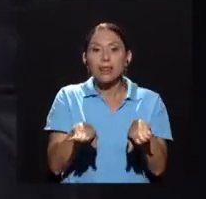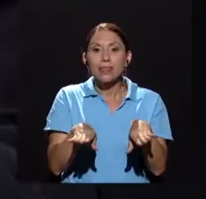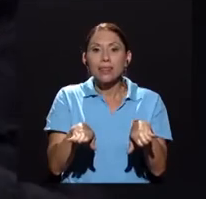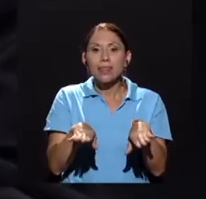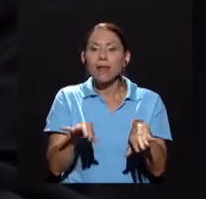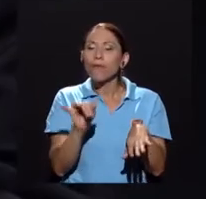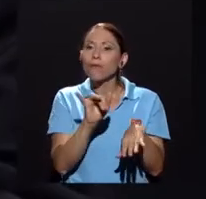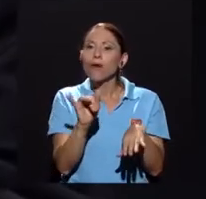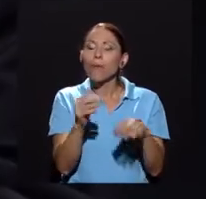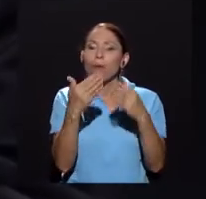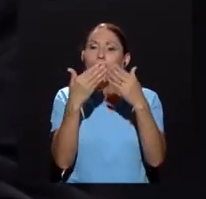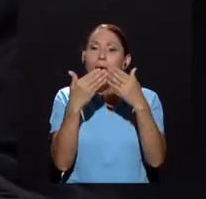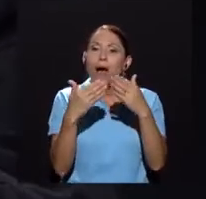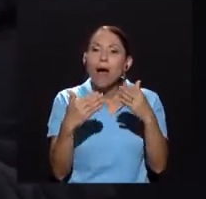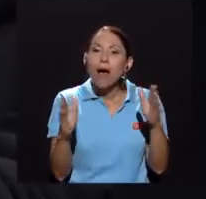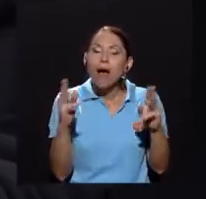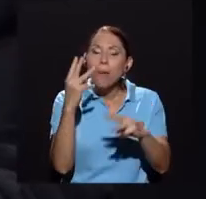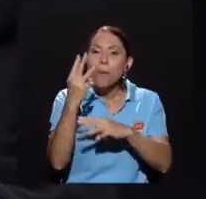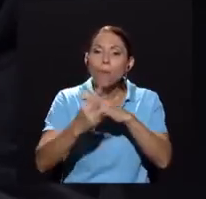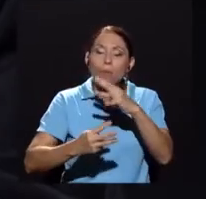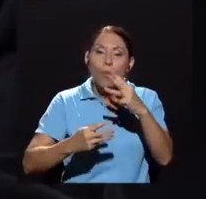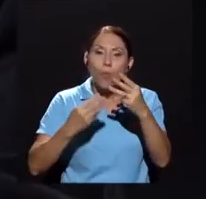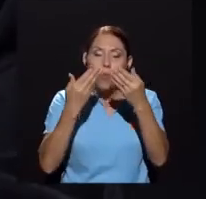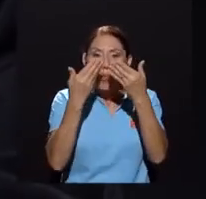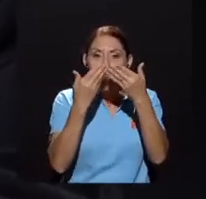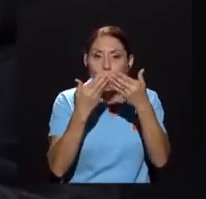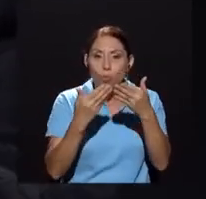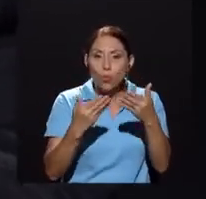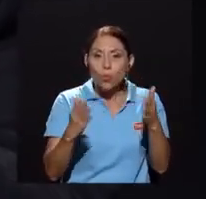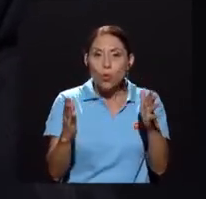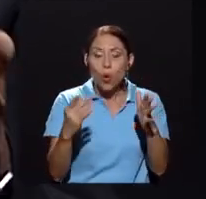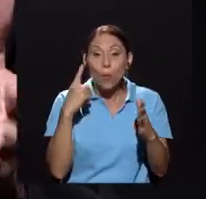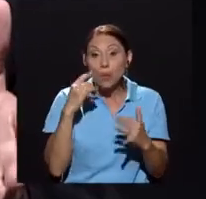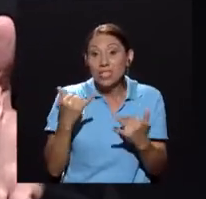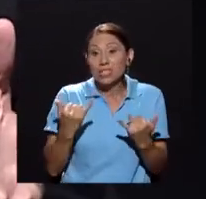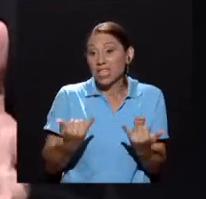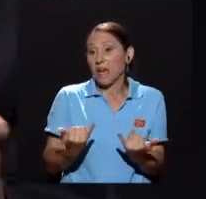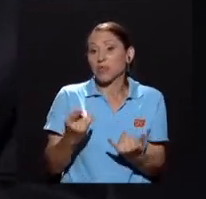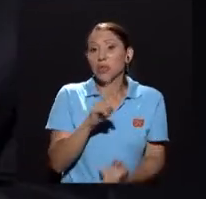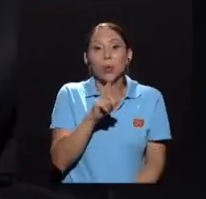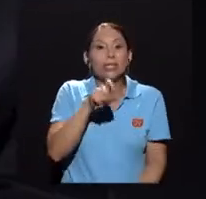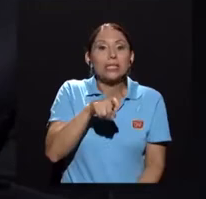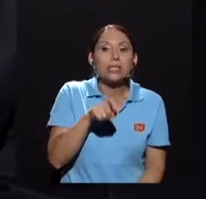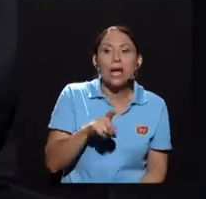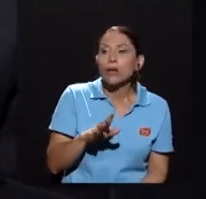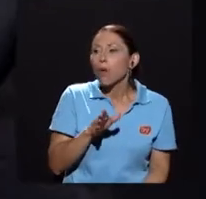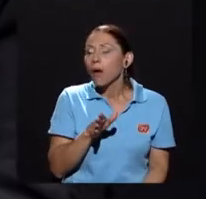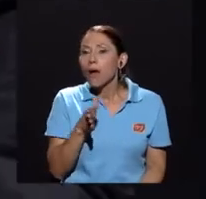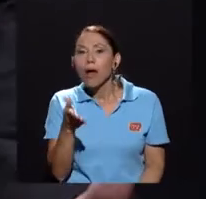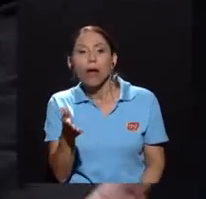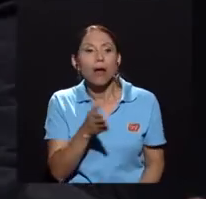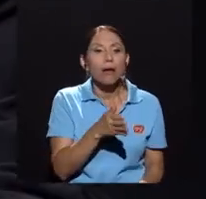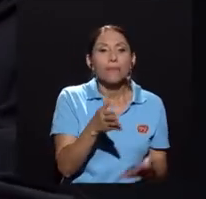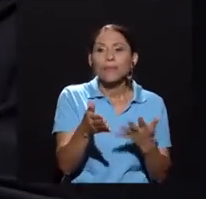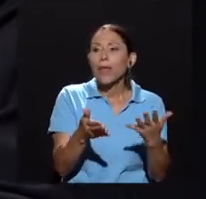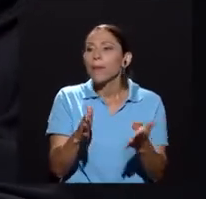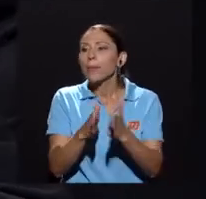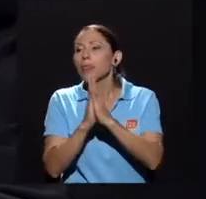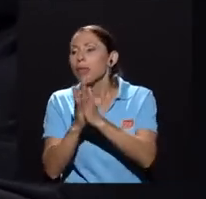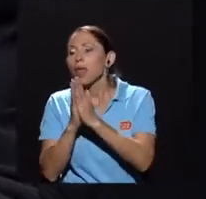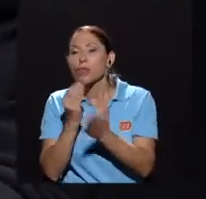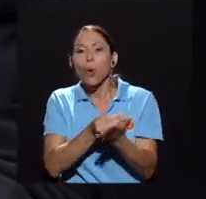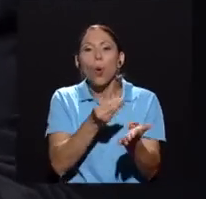mundo porque de un minuto a otro ya no era necesario andar comprando y pidiendo eeuu esquivas de libros